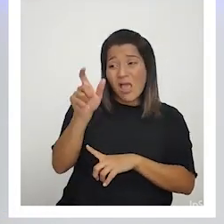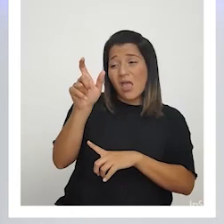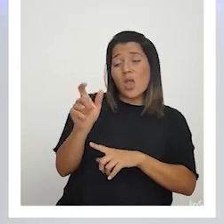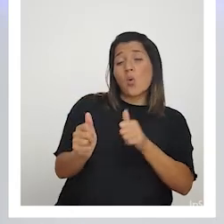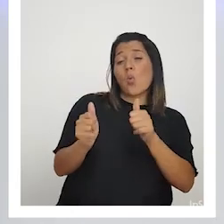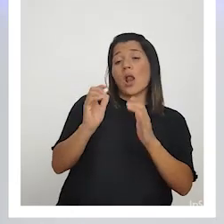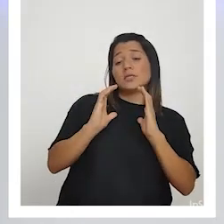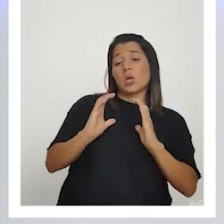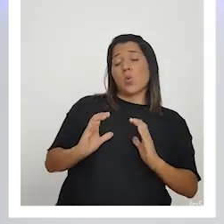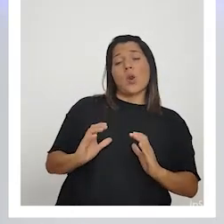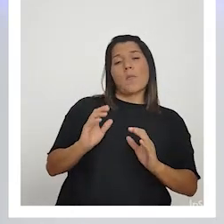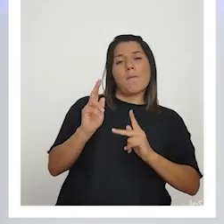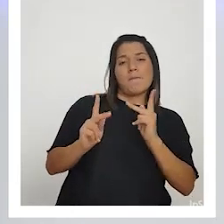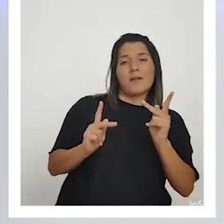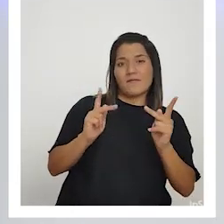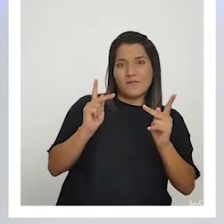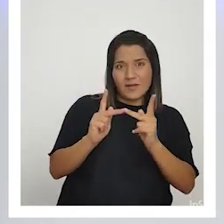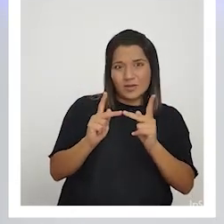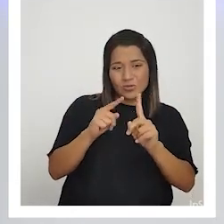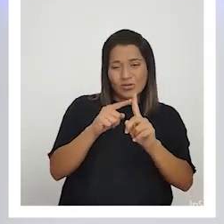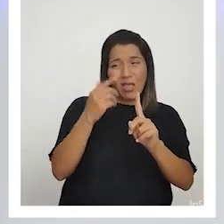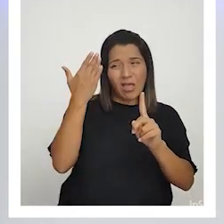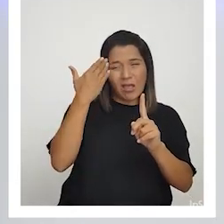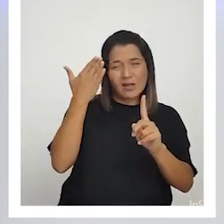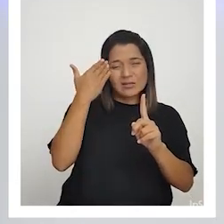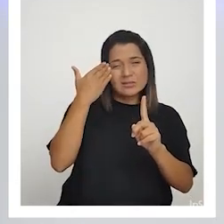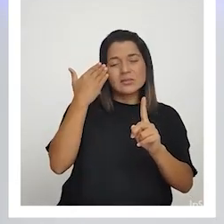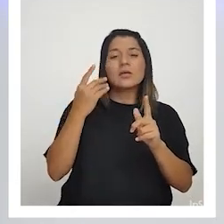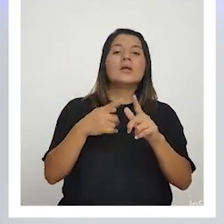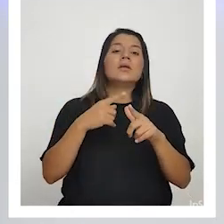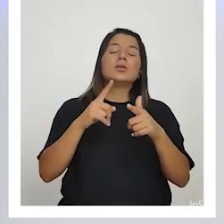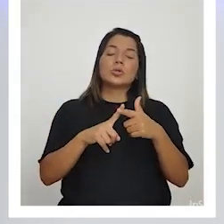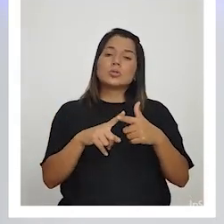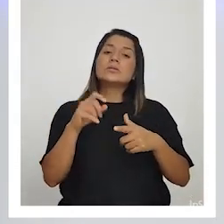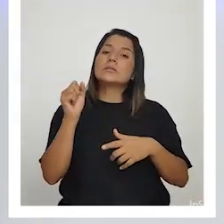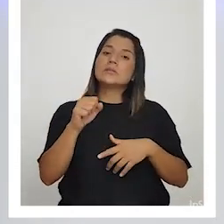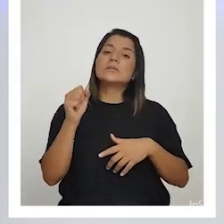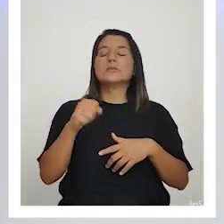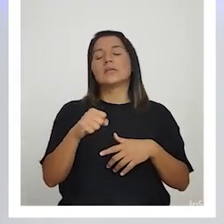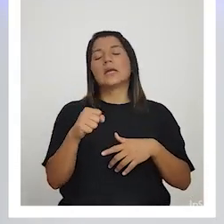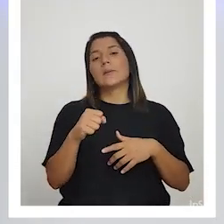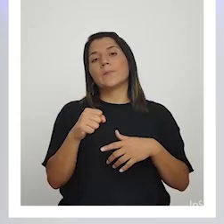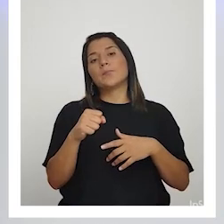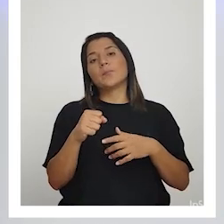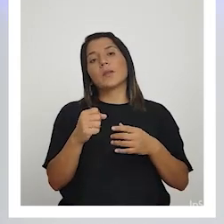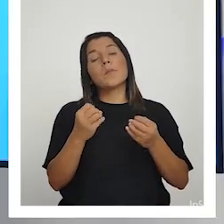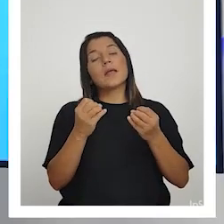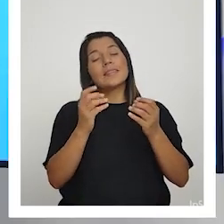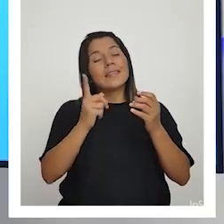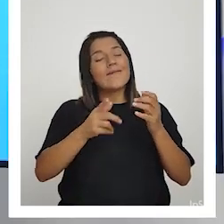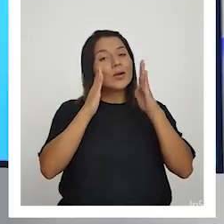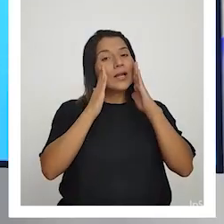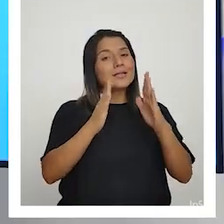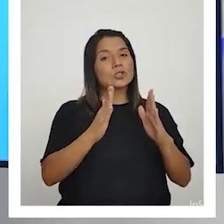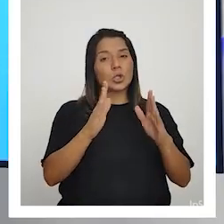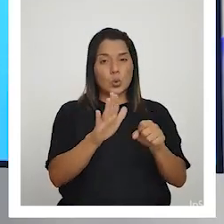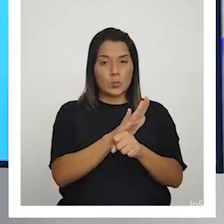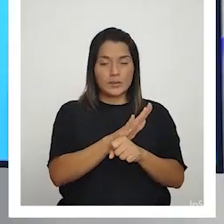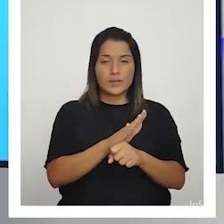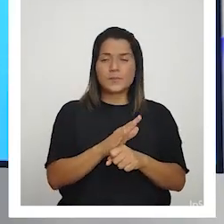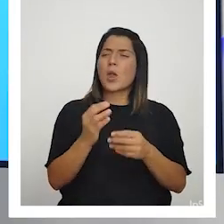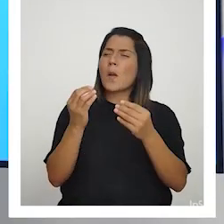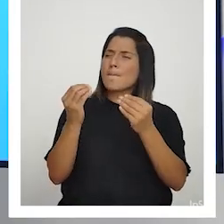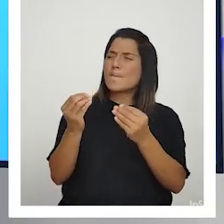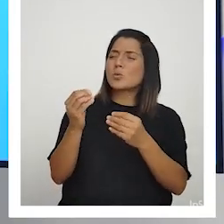cuanto a la apariencia física. Entonces sí se tiene que ver también integralmente. Hay muchos mitos con respecto a